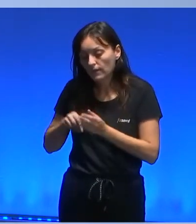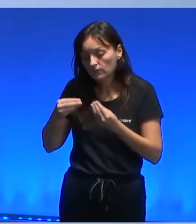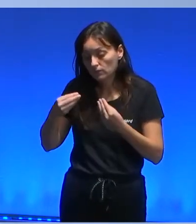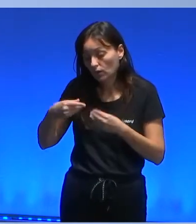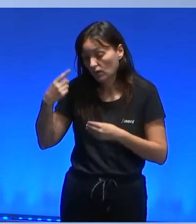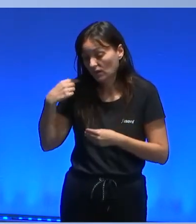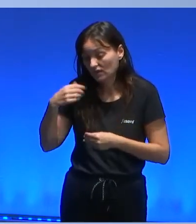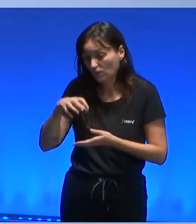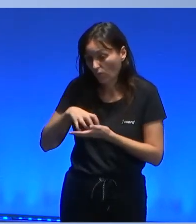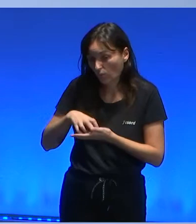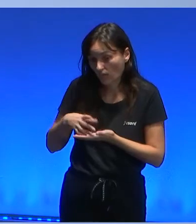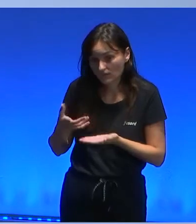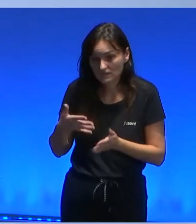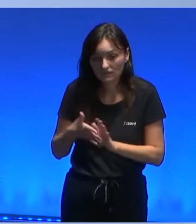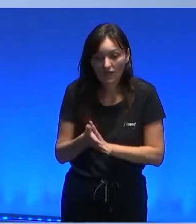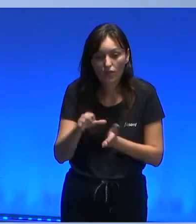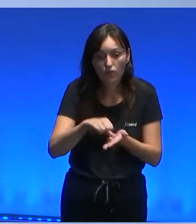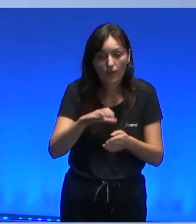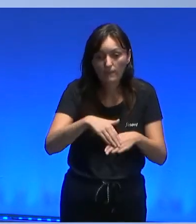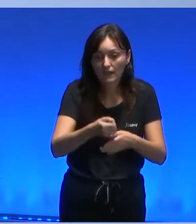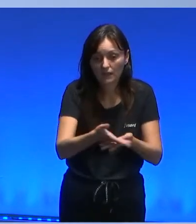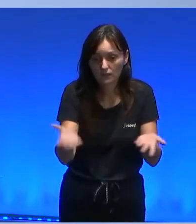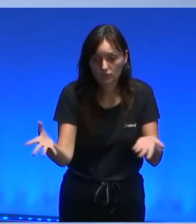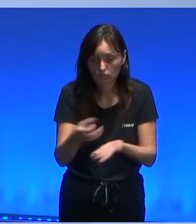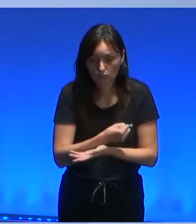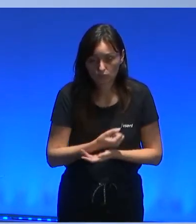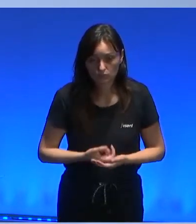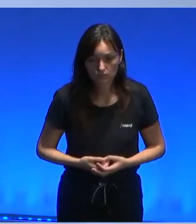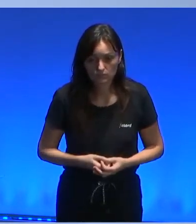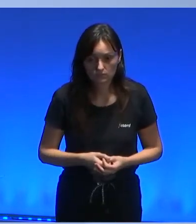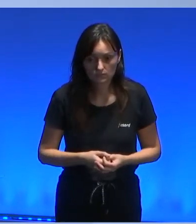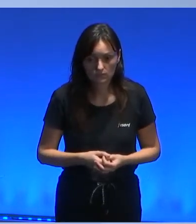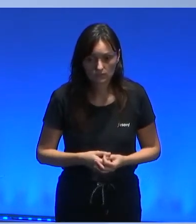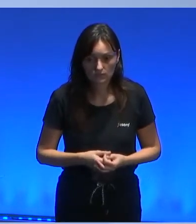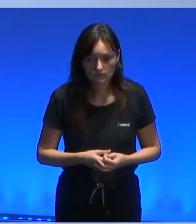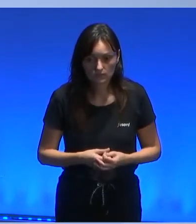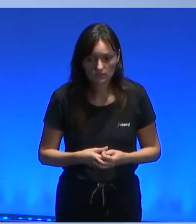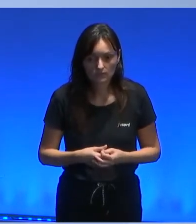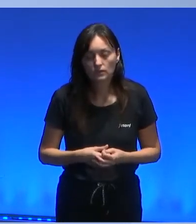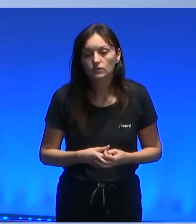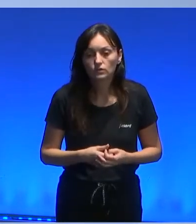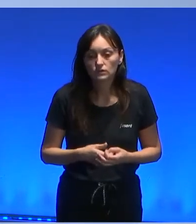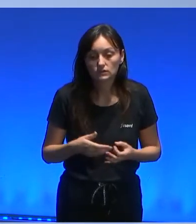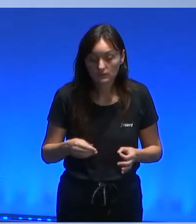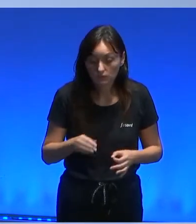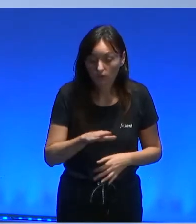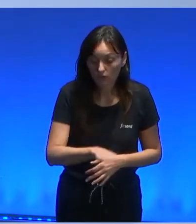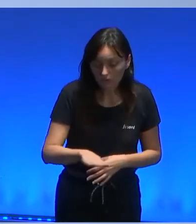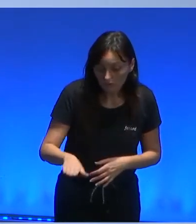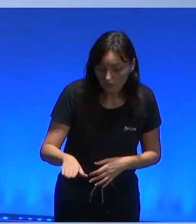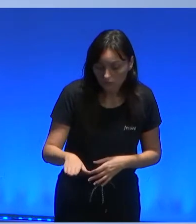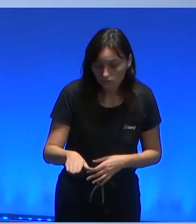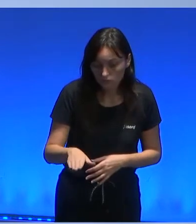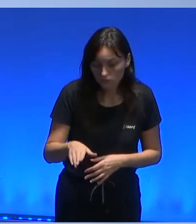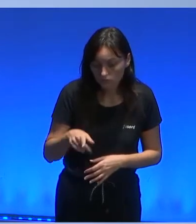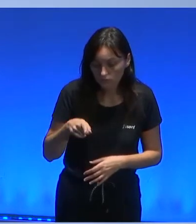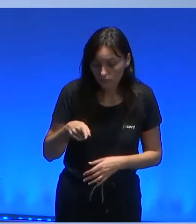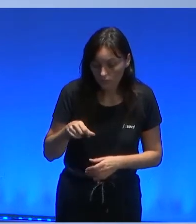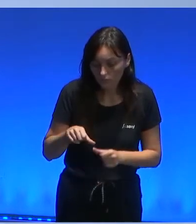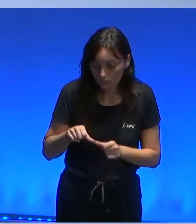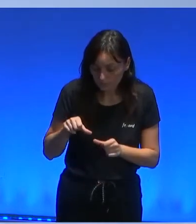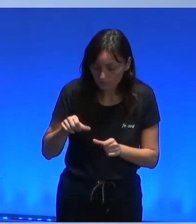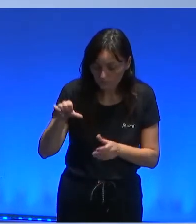llegue a ser una ciudad para todos. Y a garantía de esto tenemos los niños como referentes, como punto